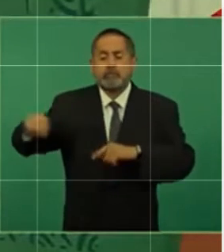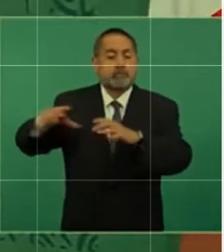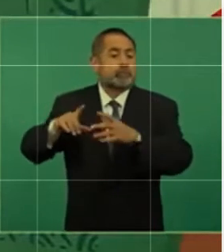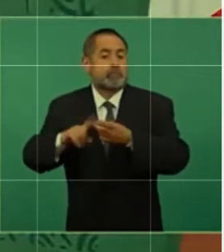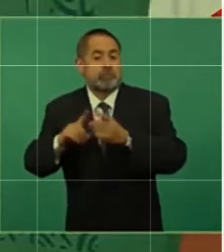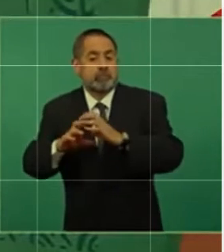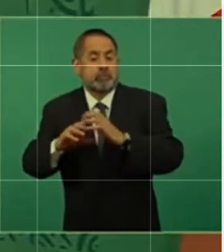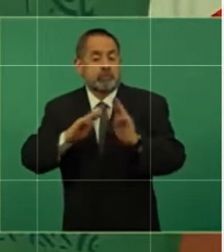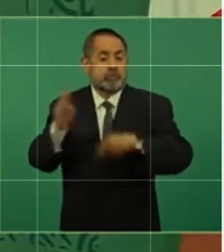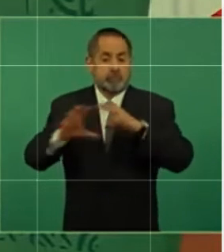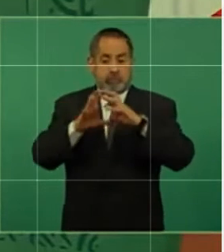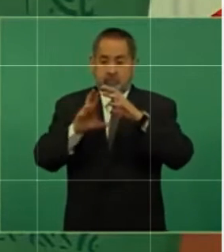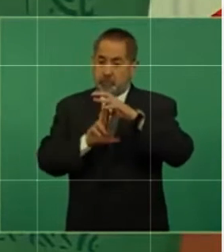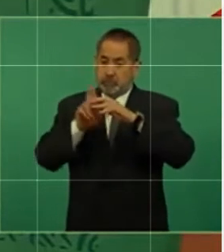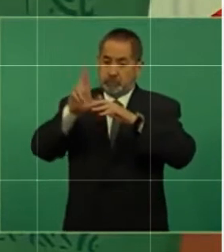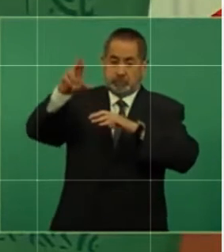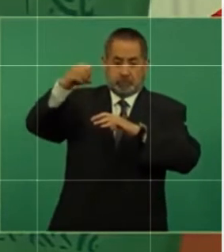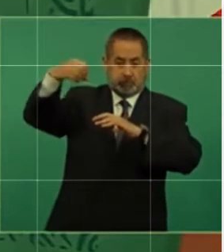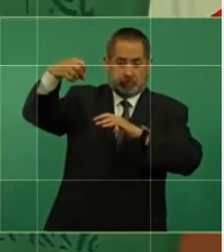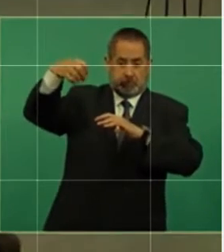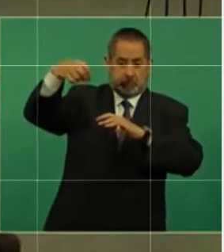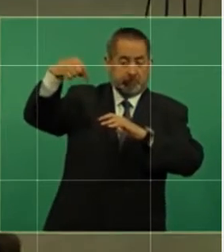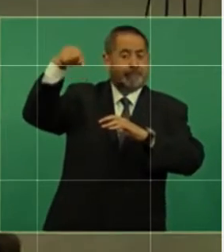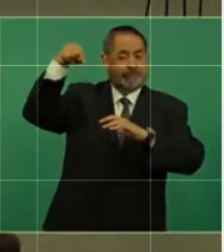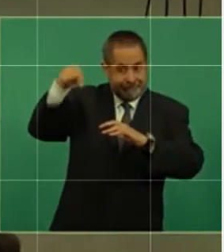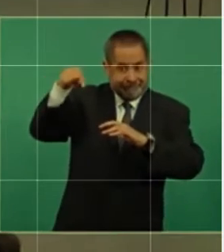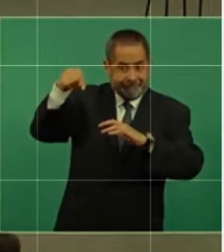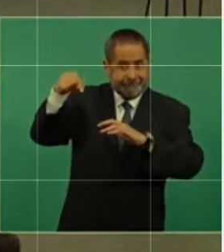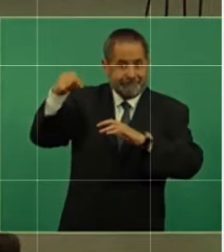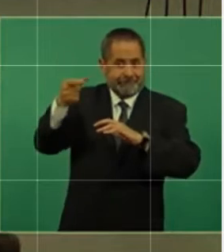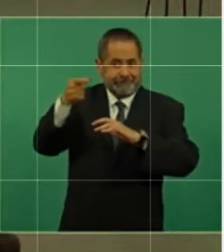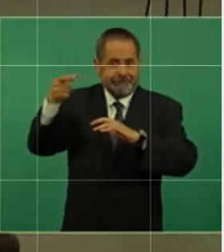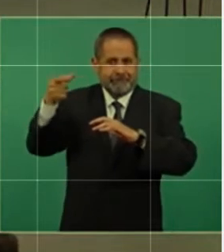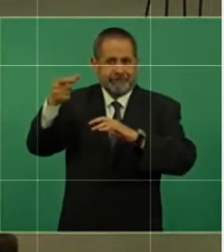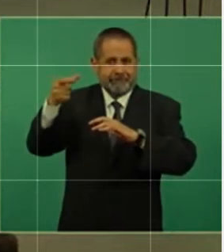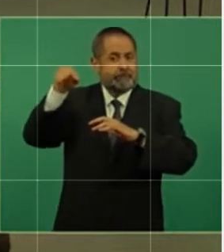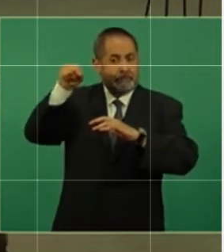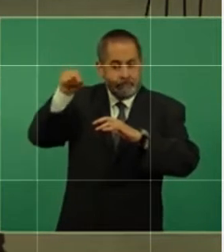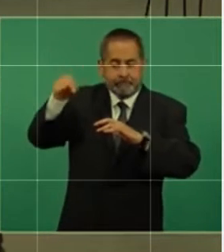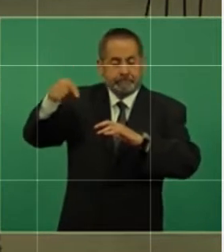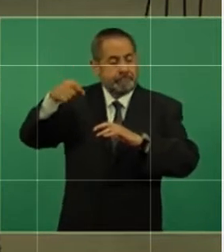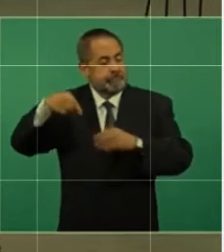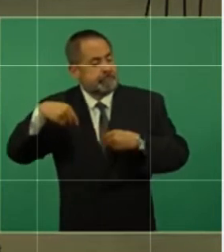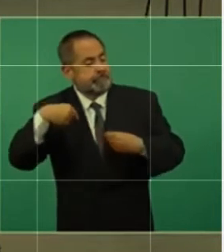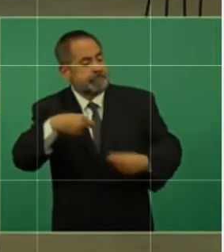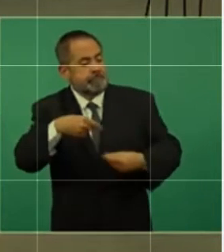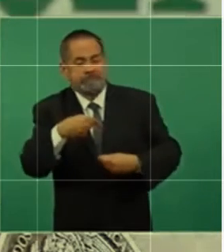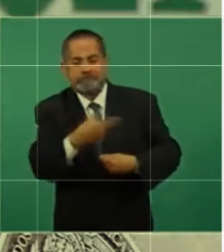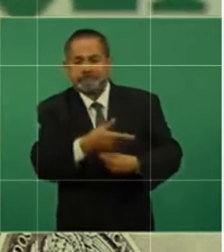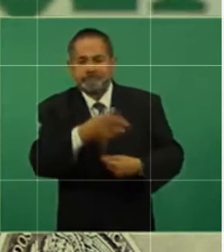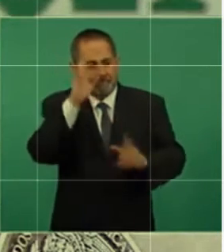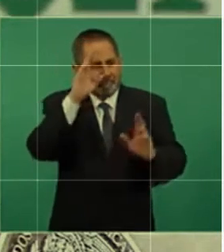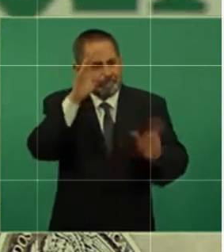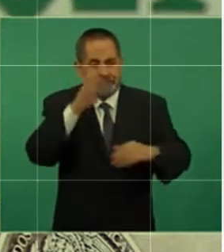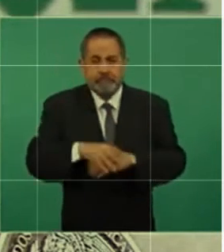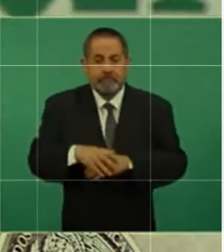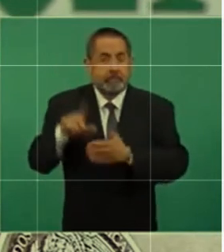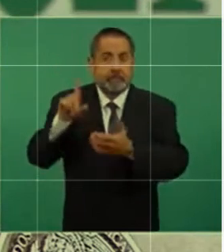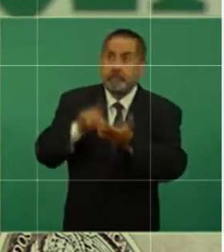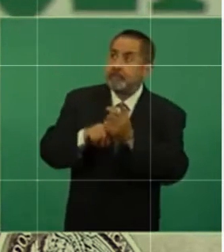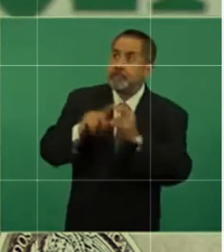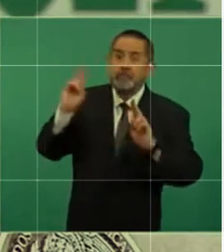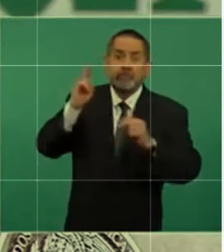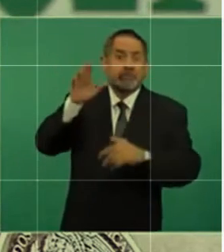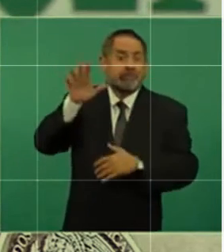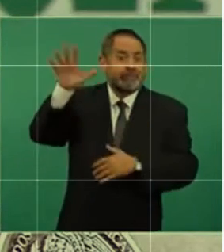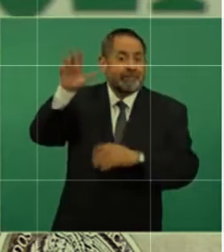cosmonautas que tienen en la Estación Espacial Internacional. se empezaron a hacer las coordinaciones